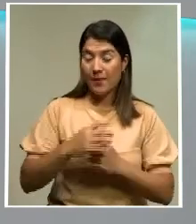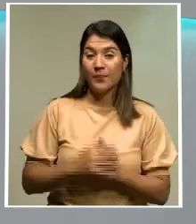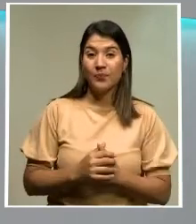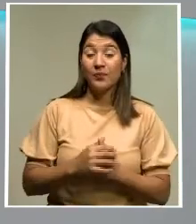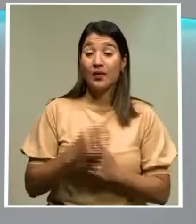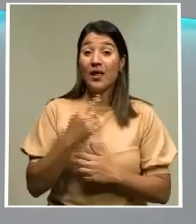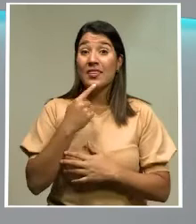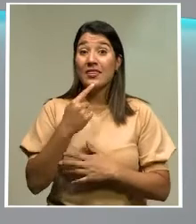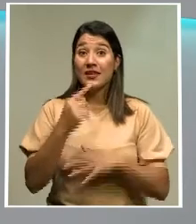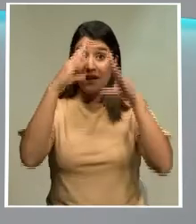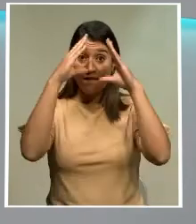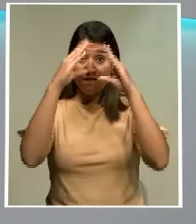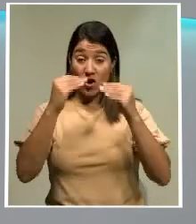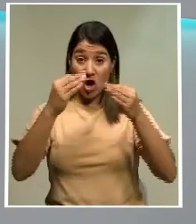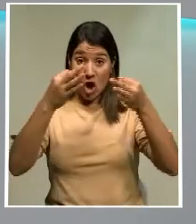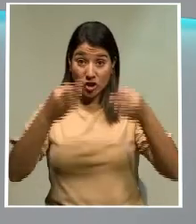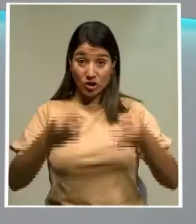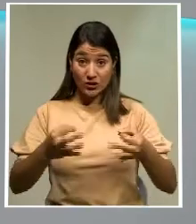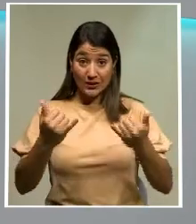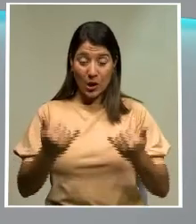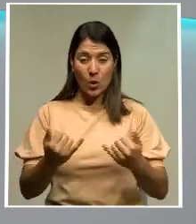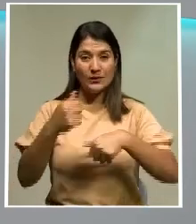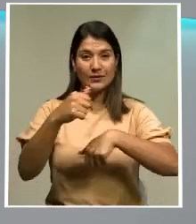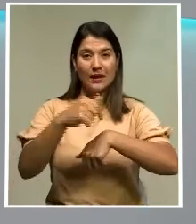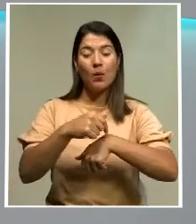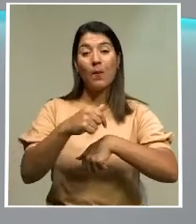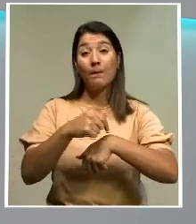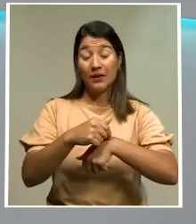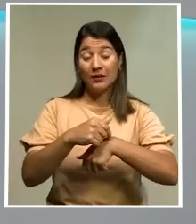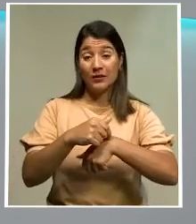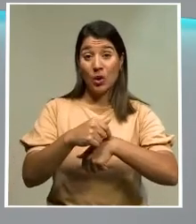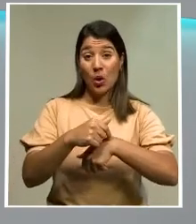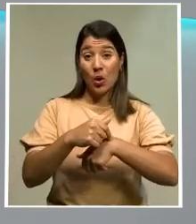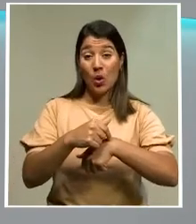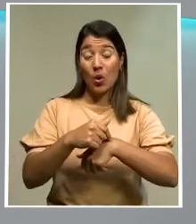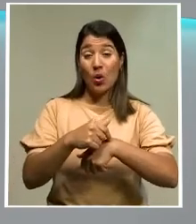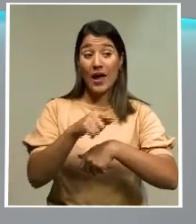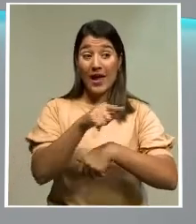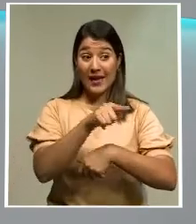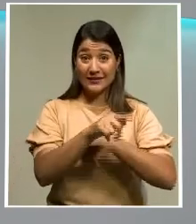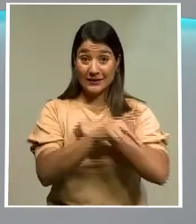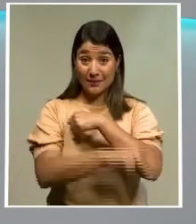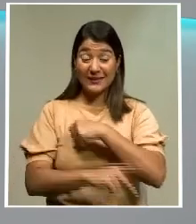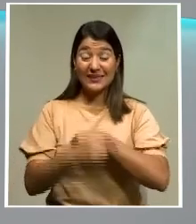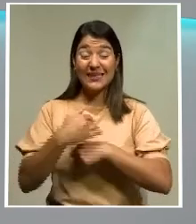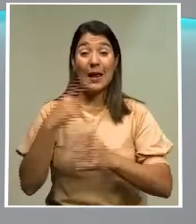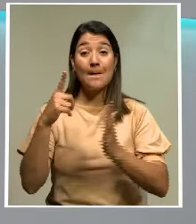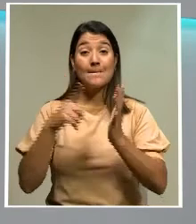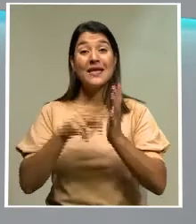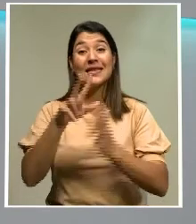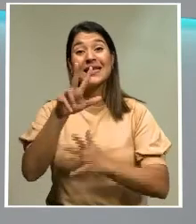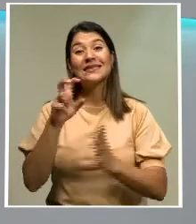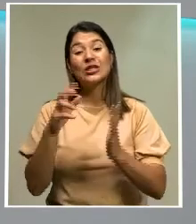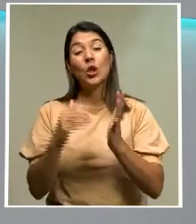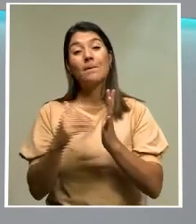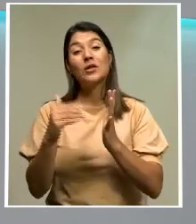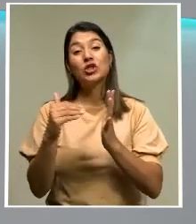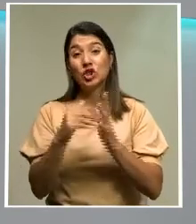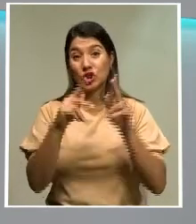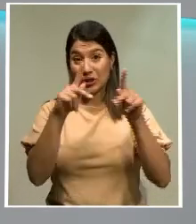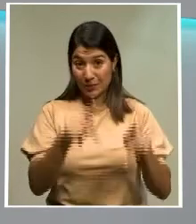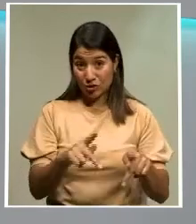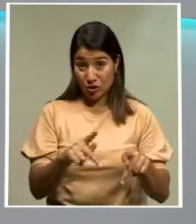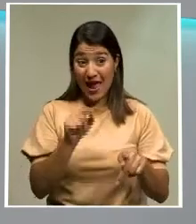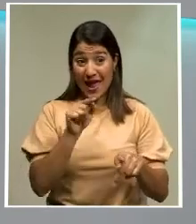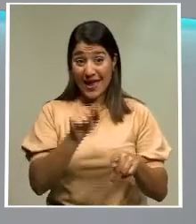datos oficiales, en estos momentos que el país de 1.300 millones de habitantes sufre una